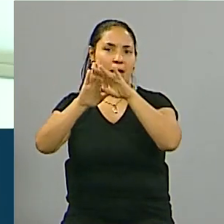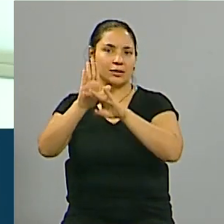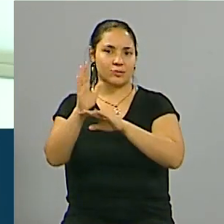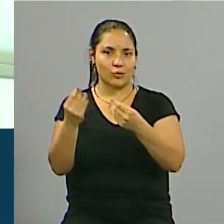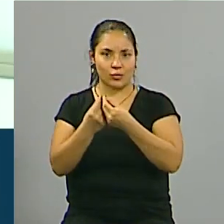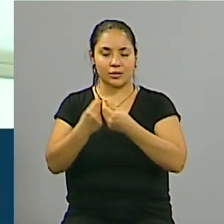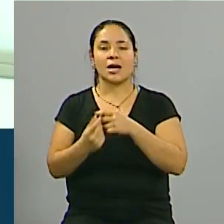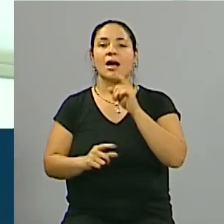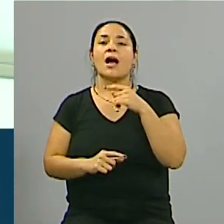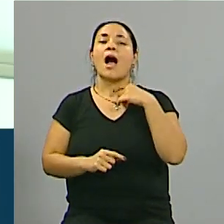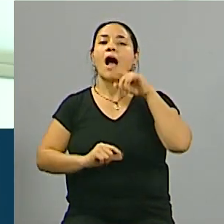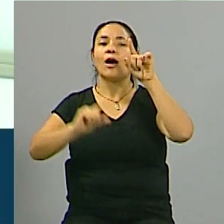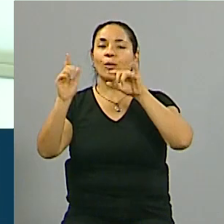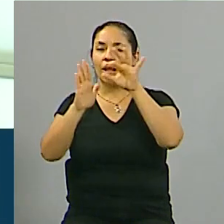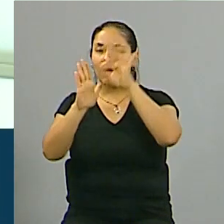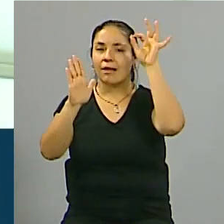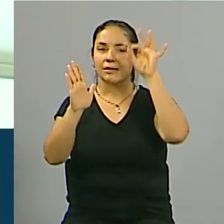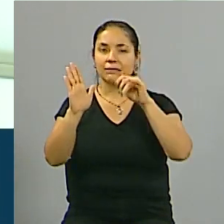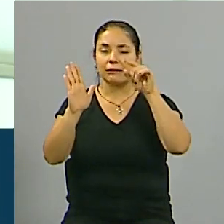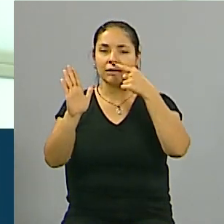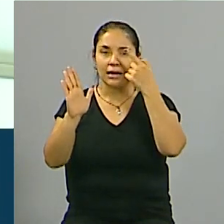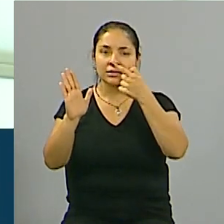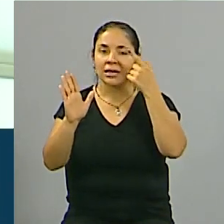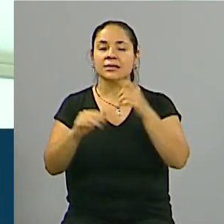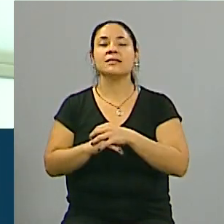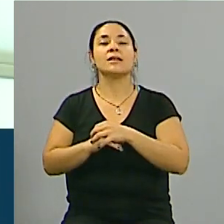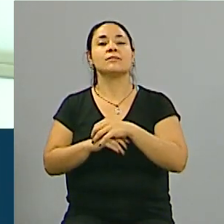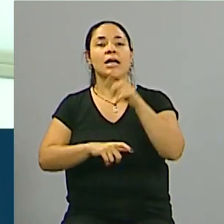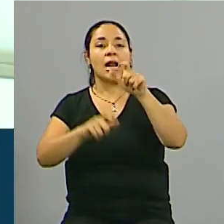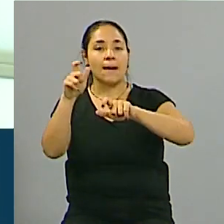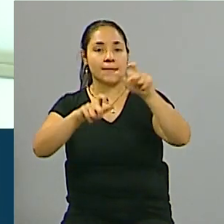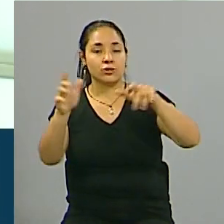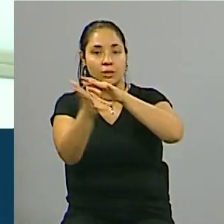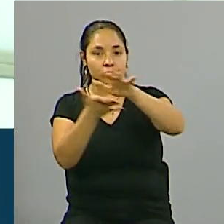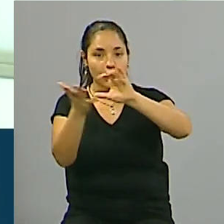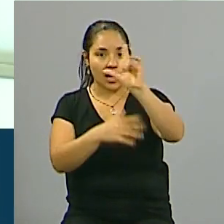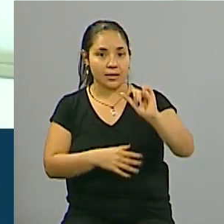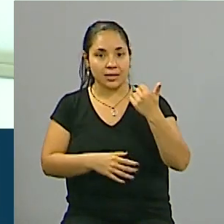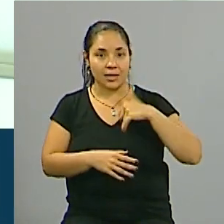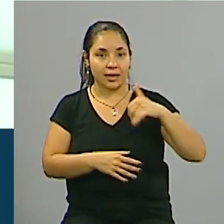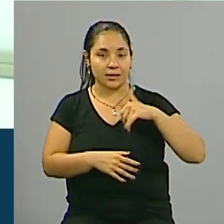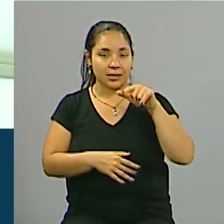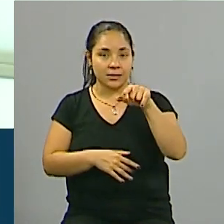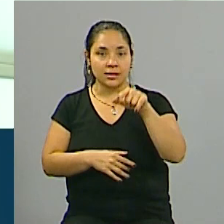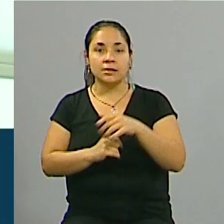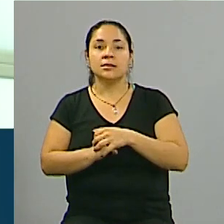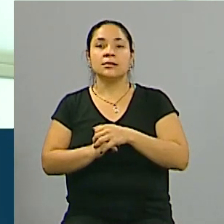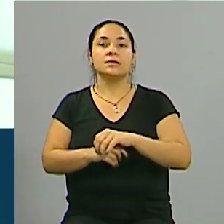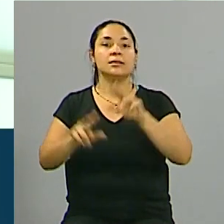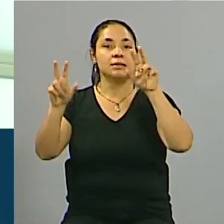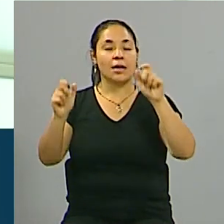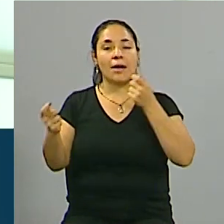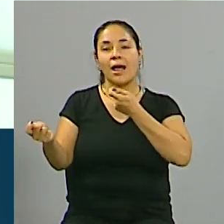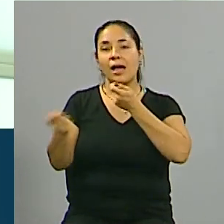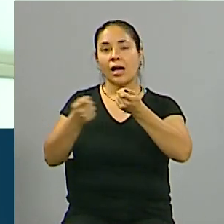quiero detener un poco en cuál es la percepción que tienen los argentinos en cuanto a la gestión de Alberto